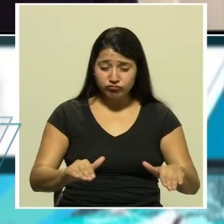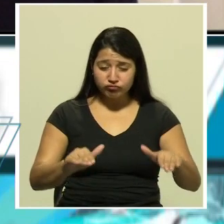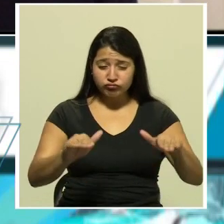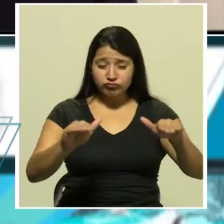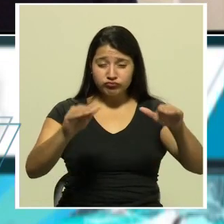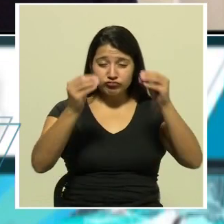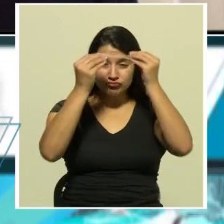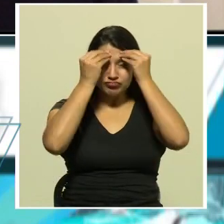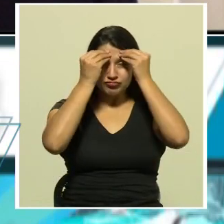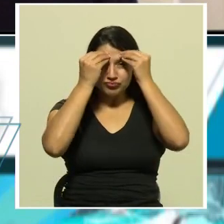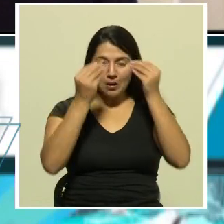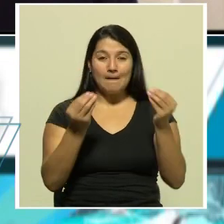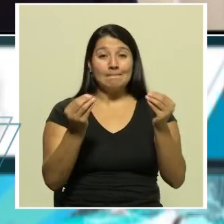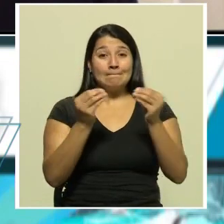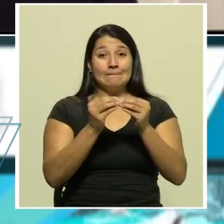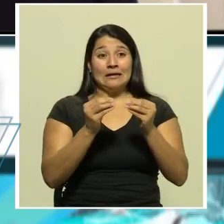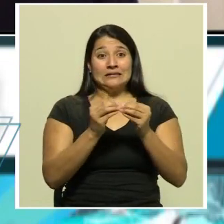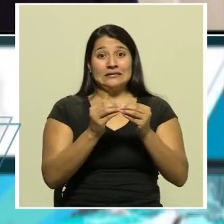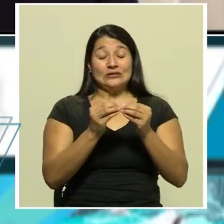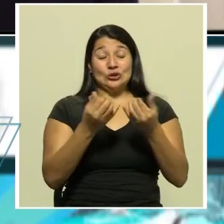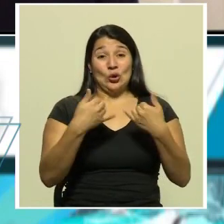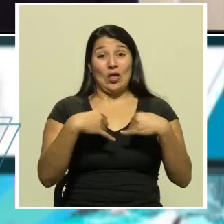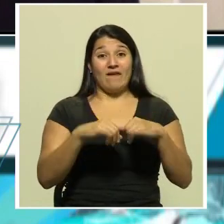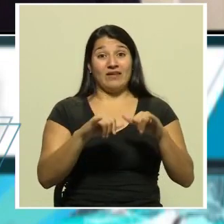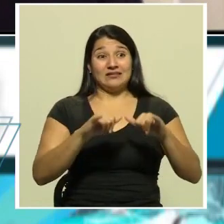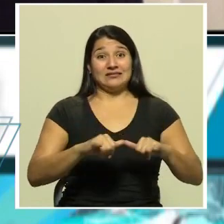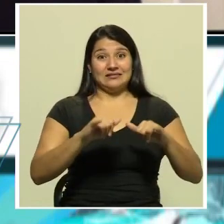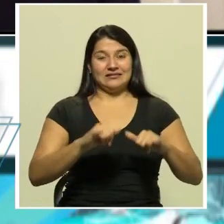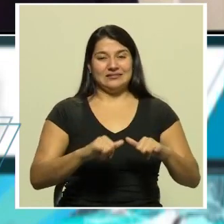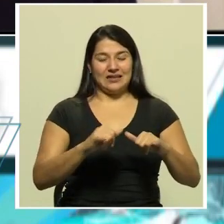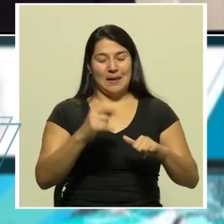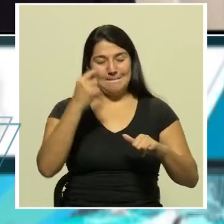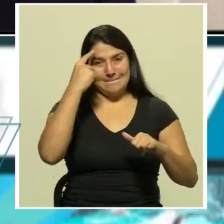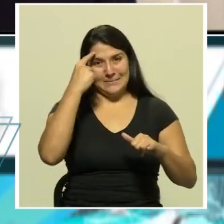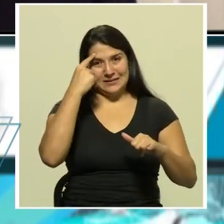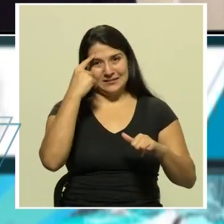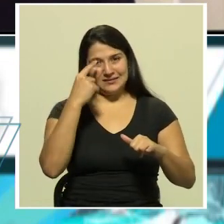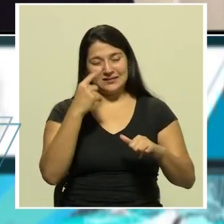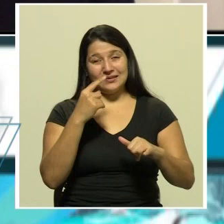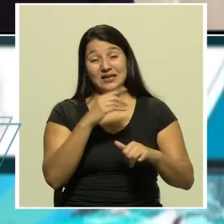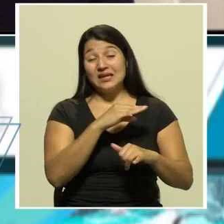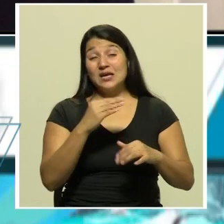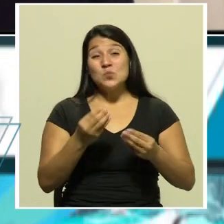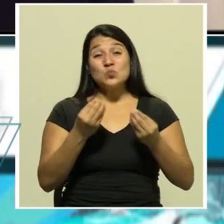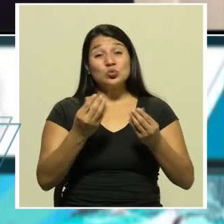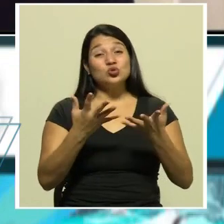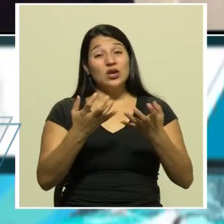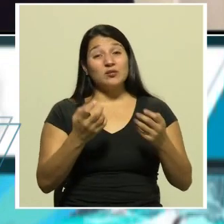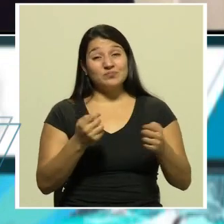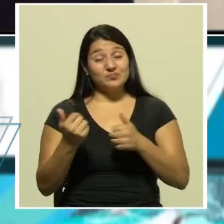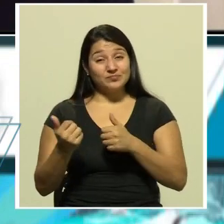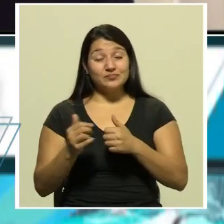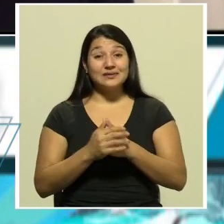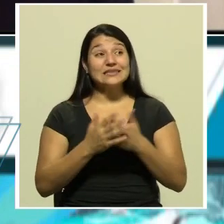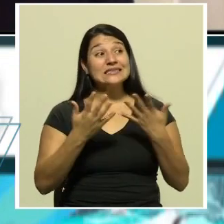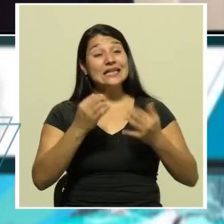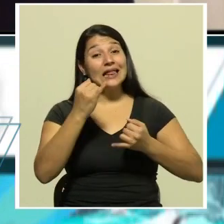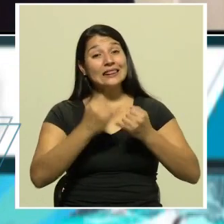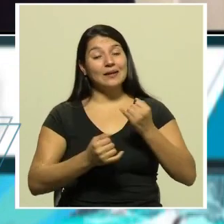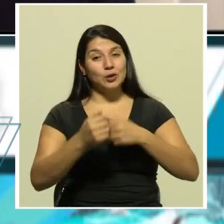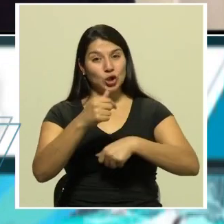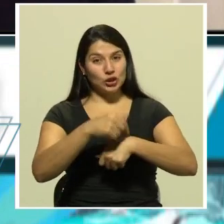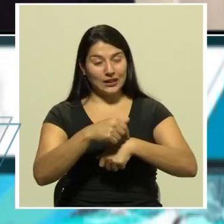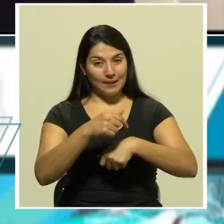vigente de lo que muchos queremos que esté. Ilka, se nos acabó el